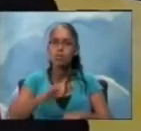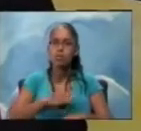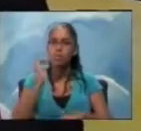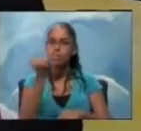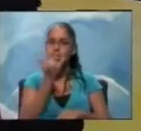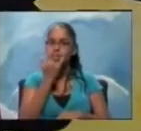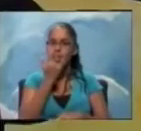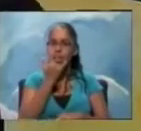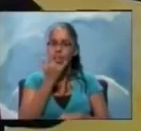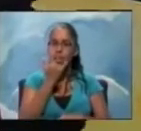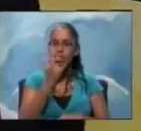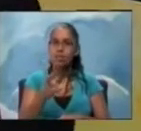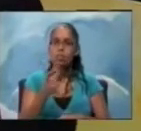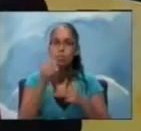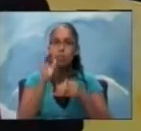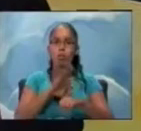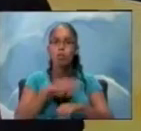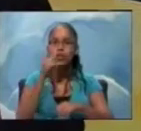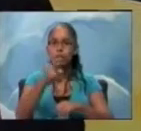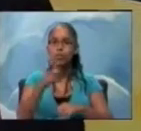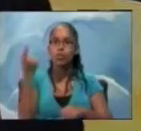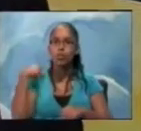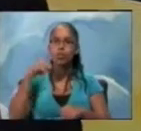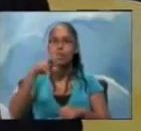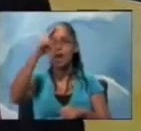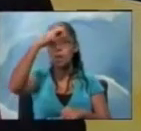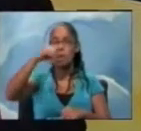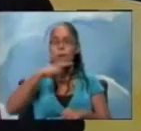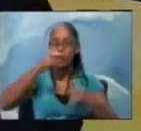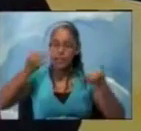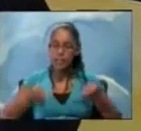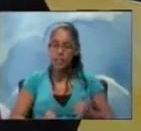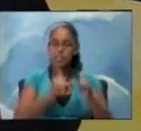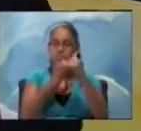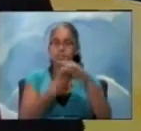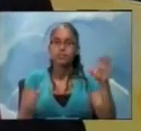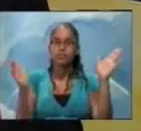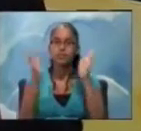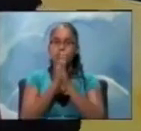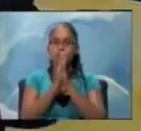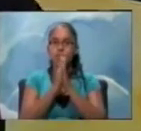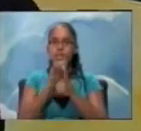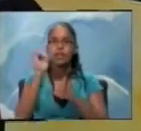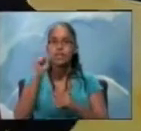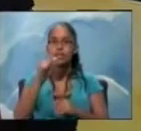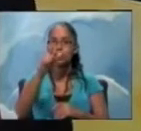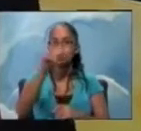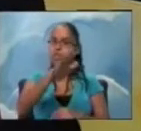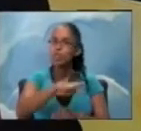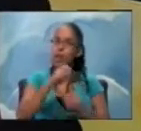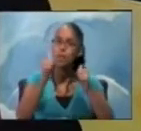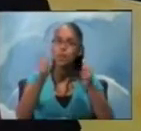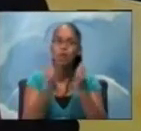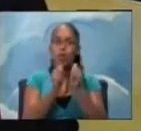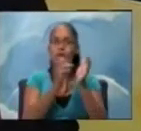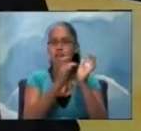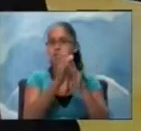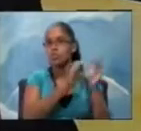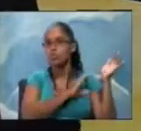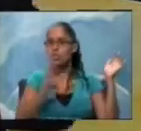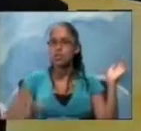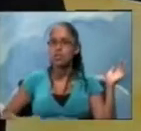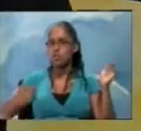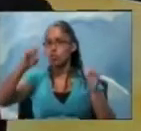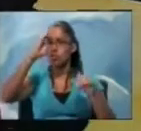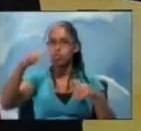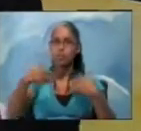engañar? Tan sencillo, porque usted tiene al Padre, al Hijo y al Espíritu Santo. Y si usted está bien con Jesucristo, Dios le va a dar la palabra.